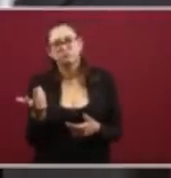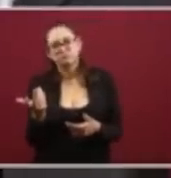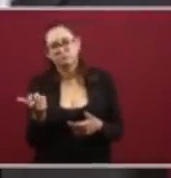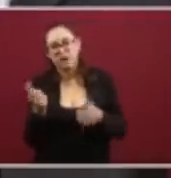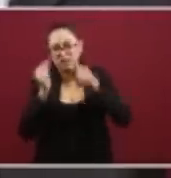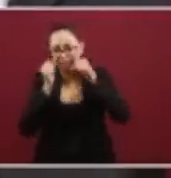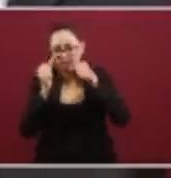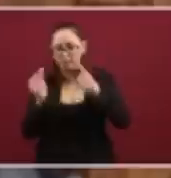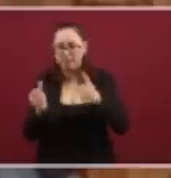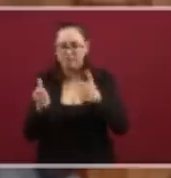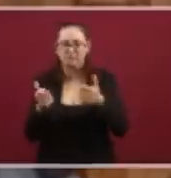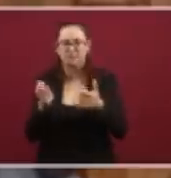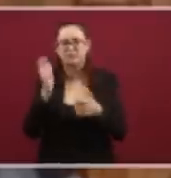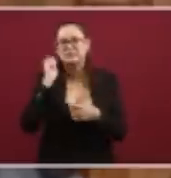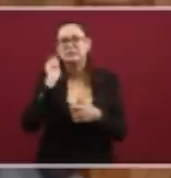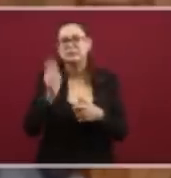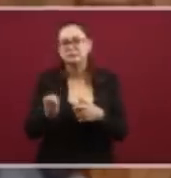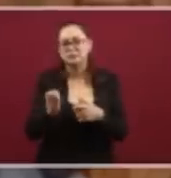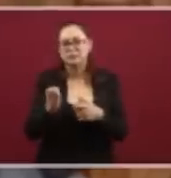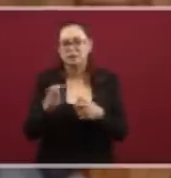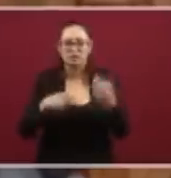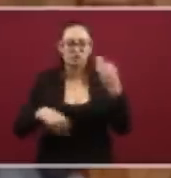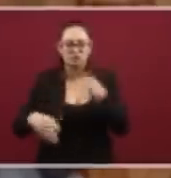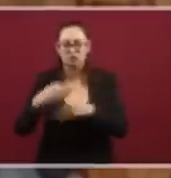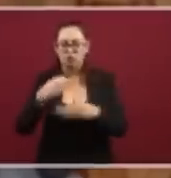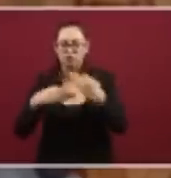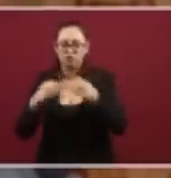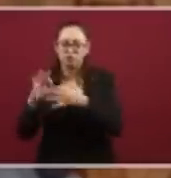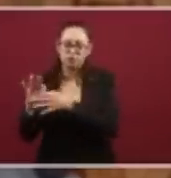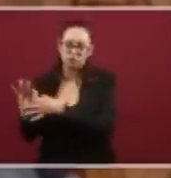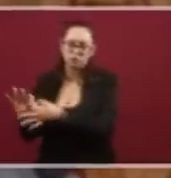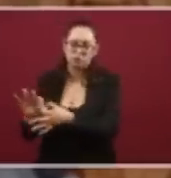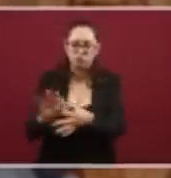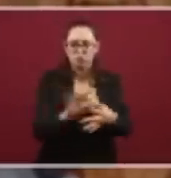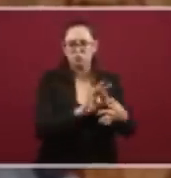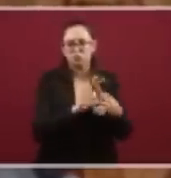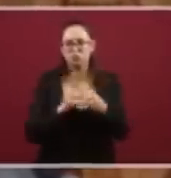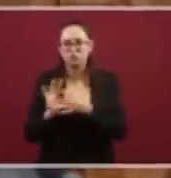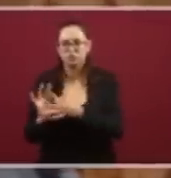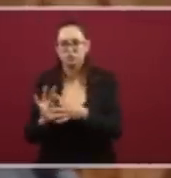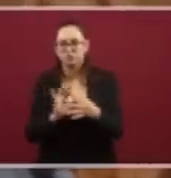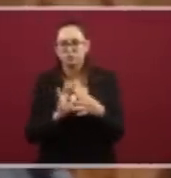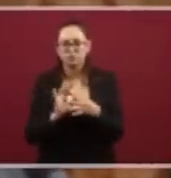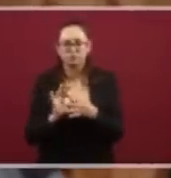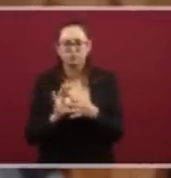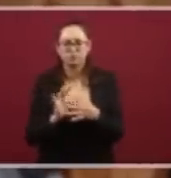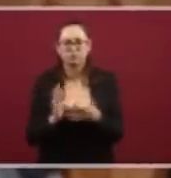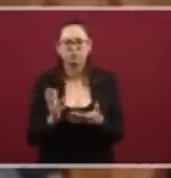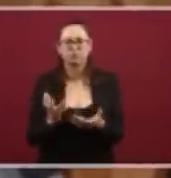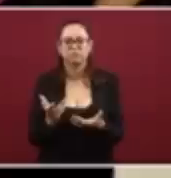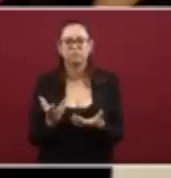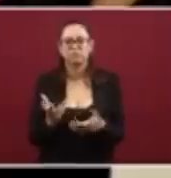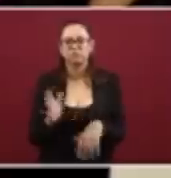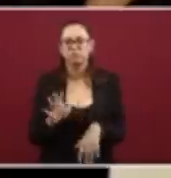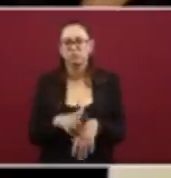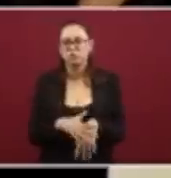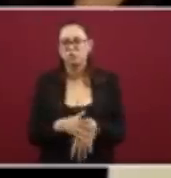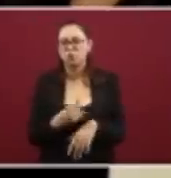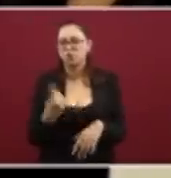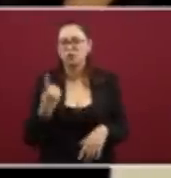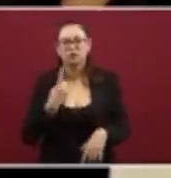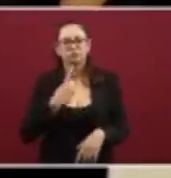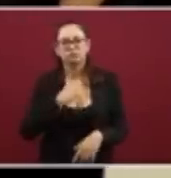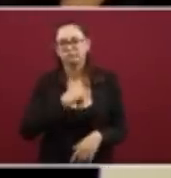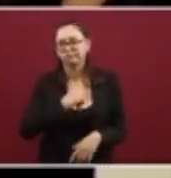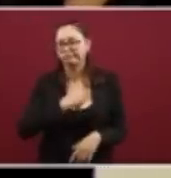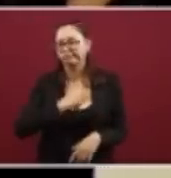unidad de todos por qué hay desgraciadamente